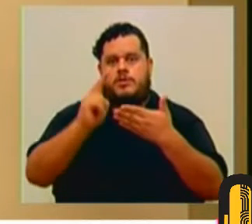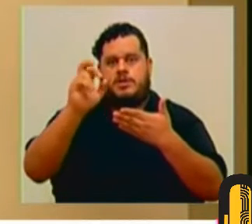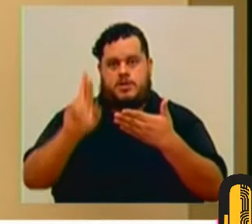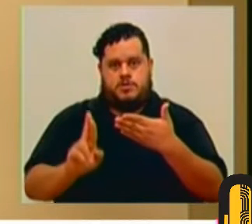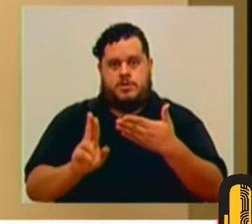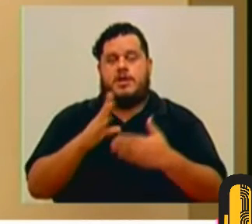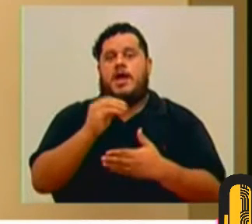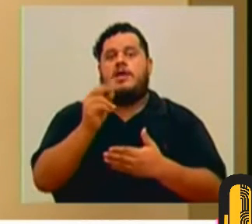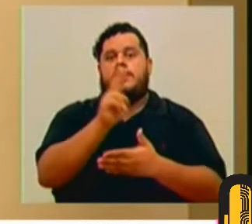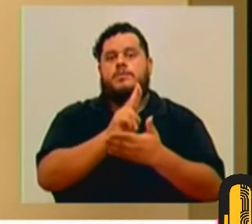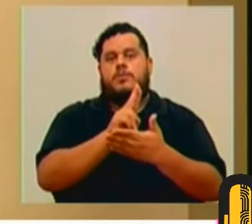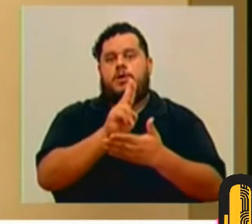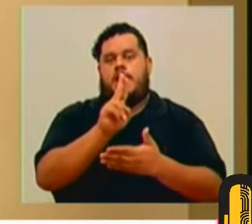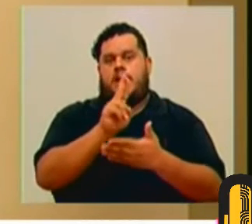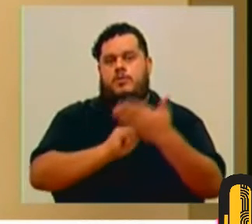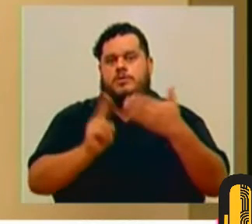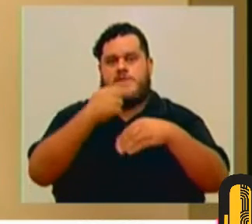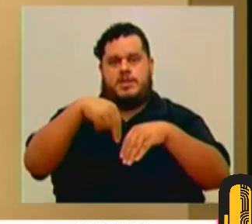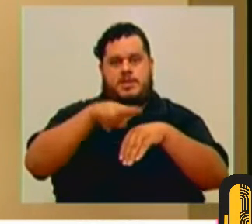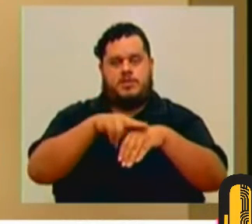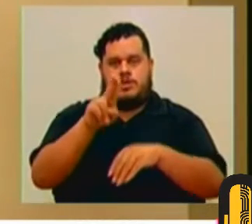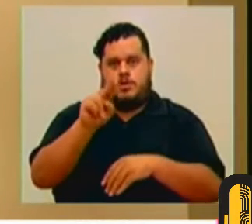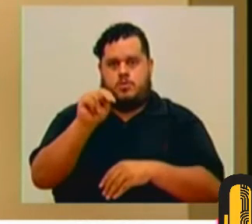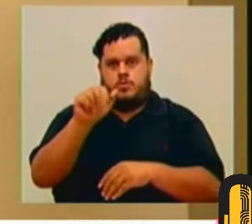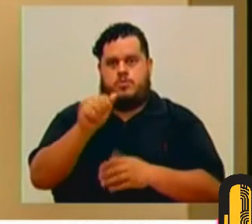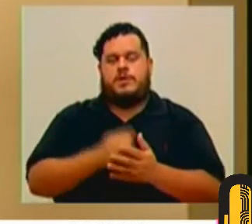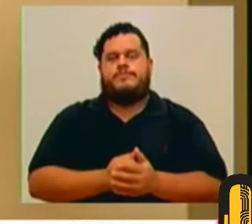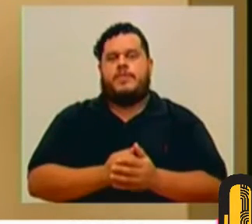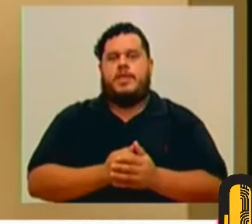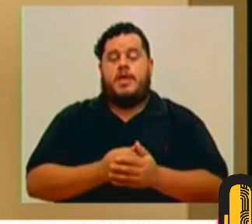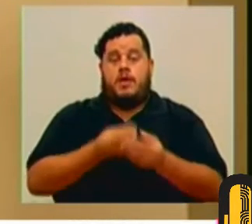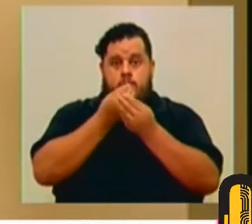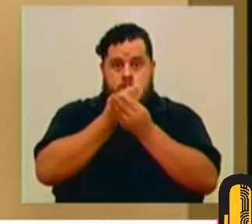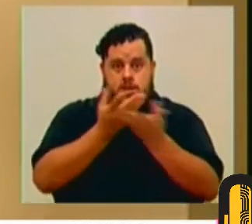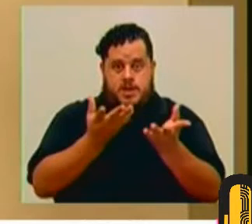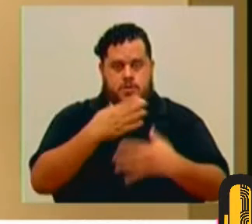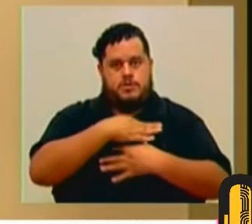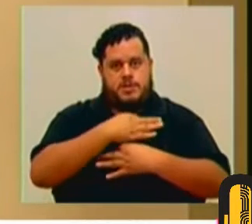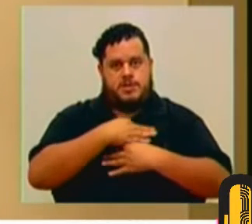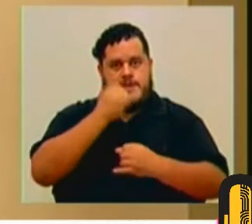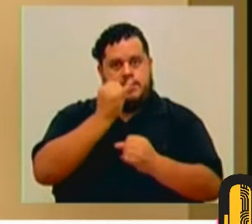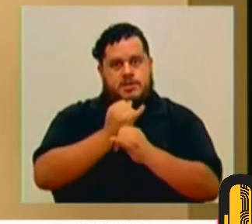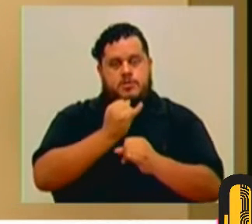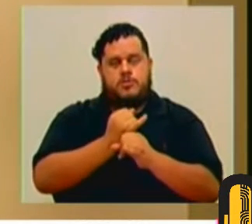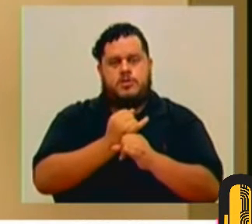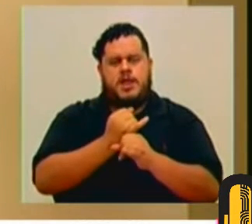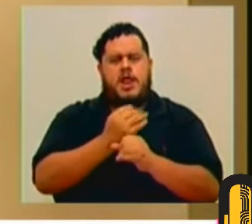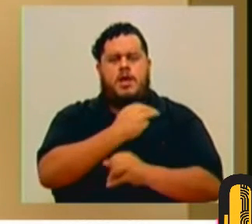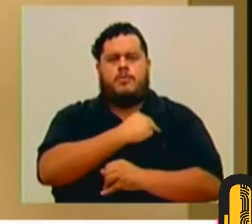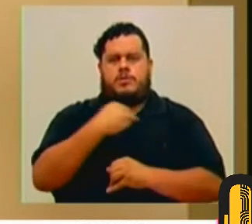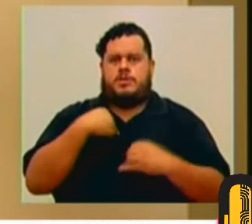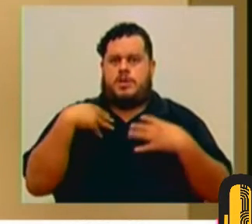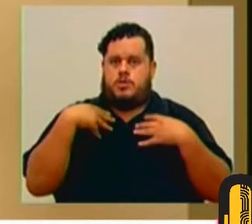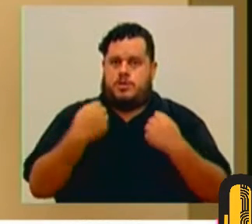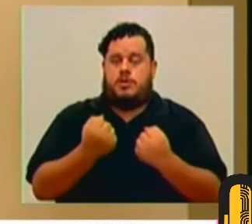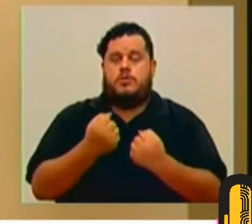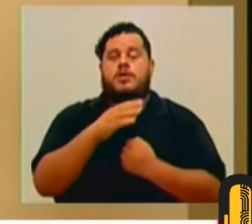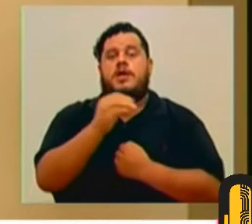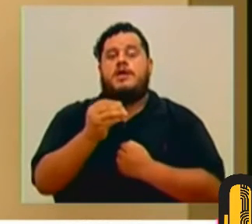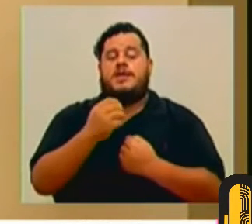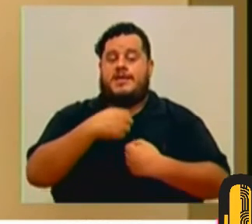Rica y por la Universidad Nacional. Fue declarado de interés institucional por el Ministerio de Salud y